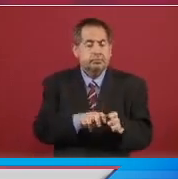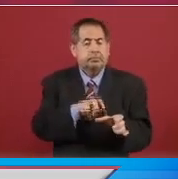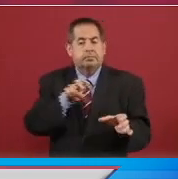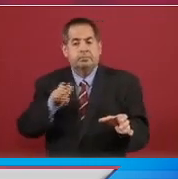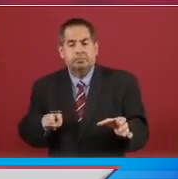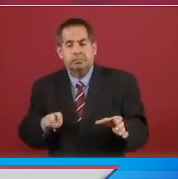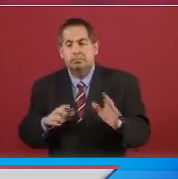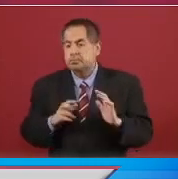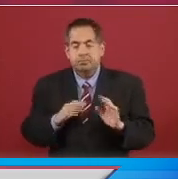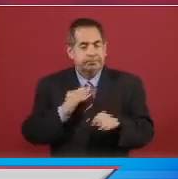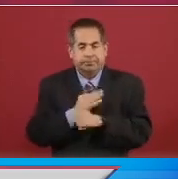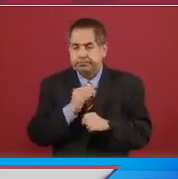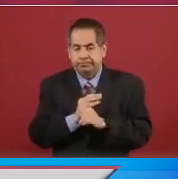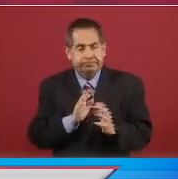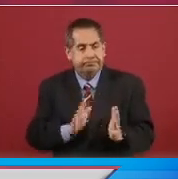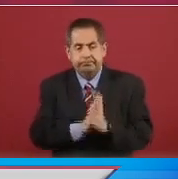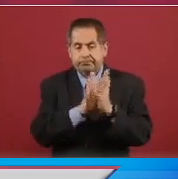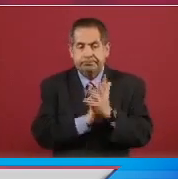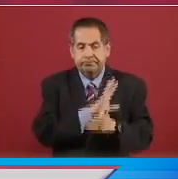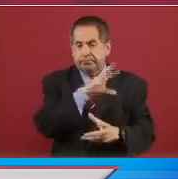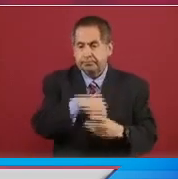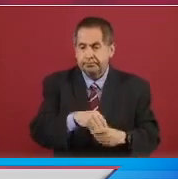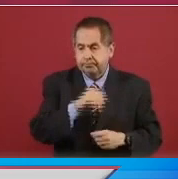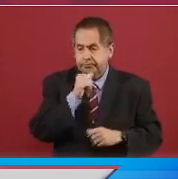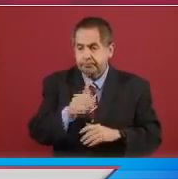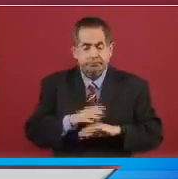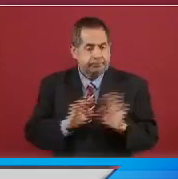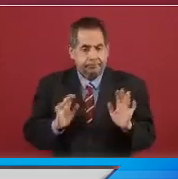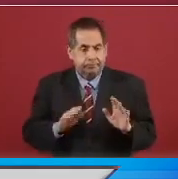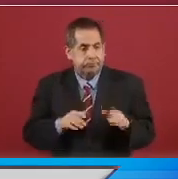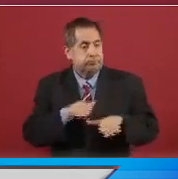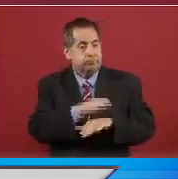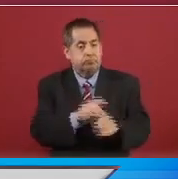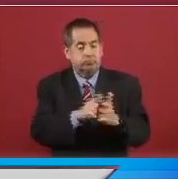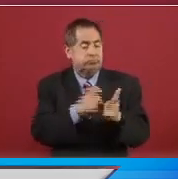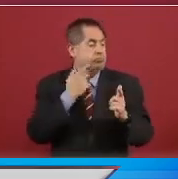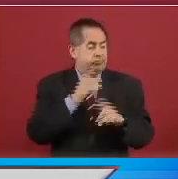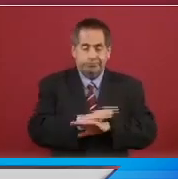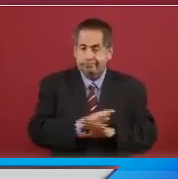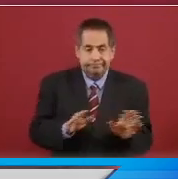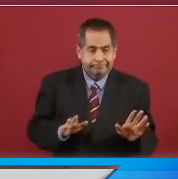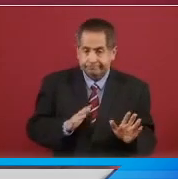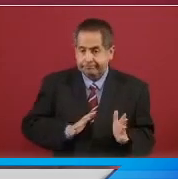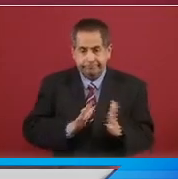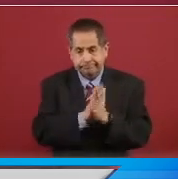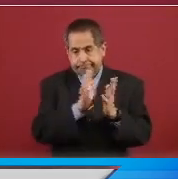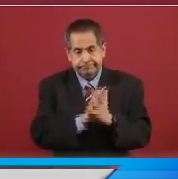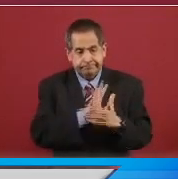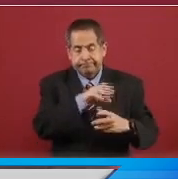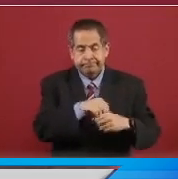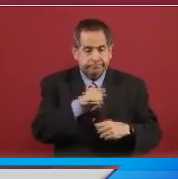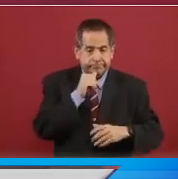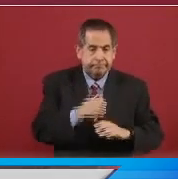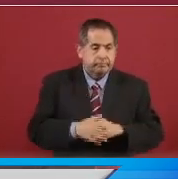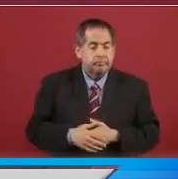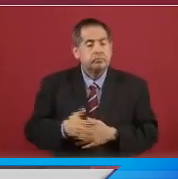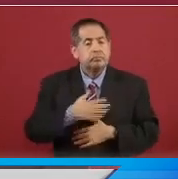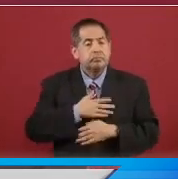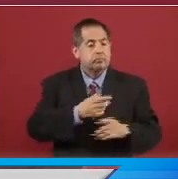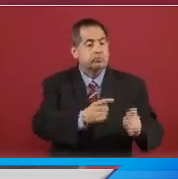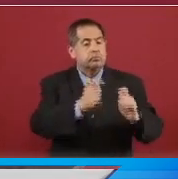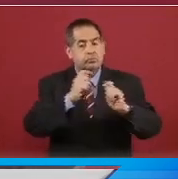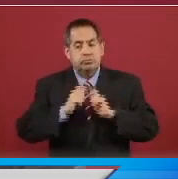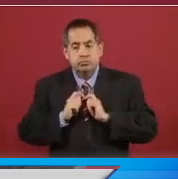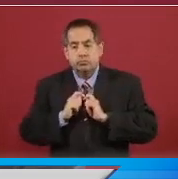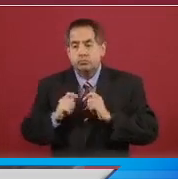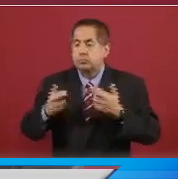no estoy participando. El presidente Andrés Manuel López Obrador actualmente no participa de manera activa en el partido Morena. Representa